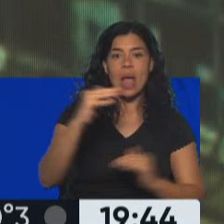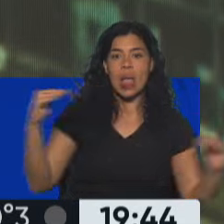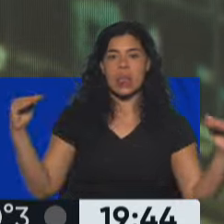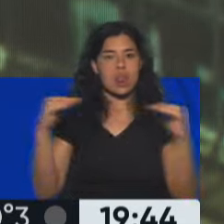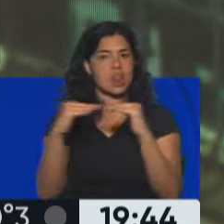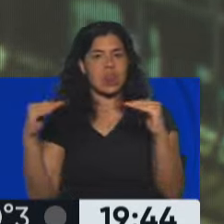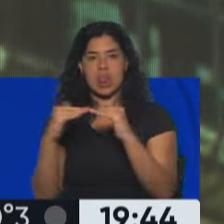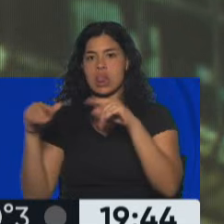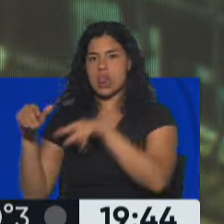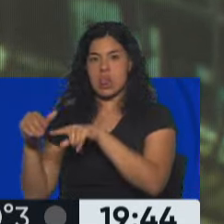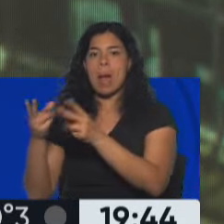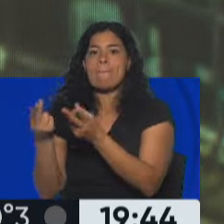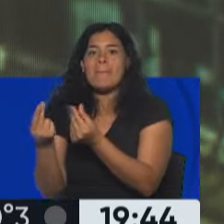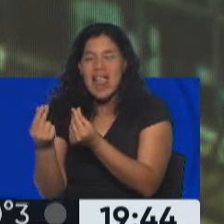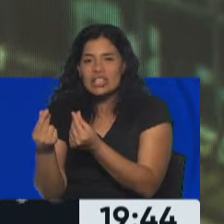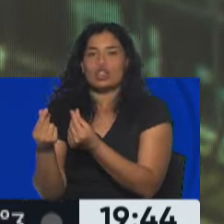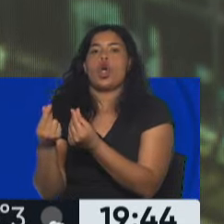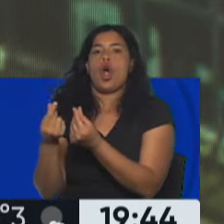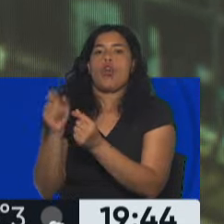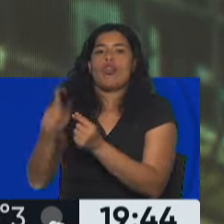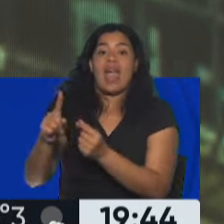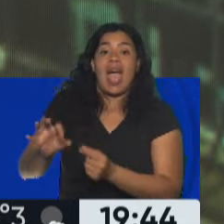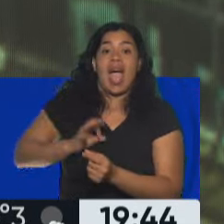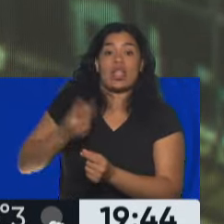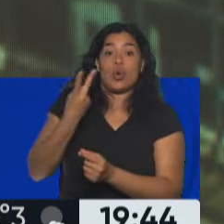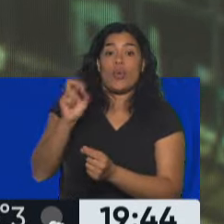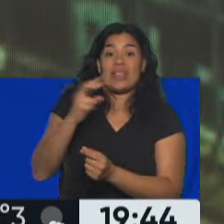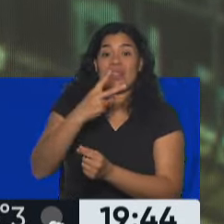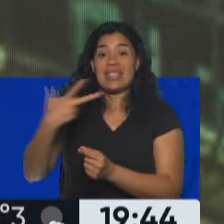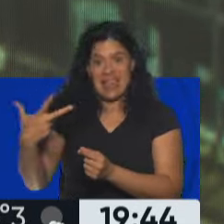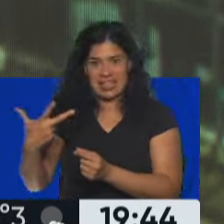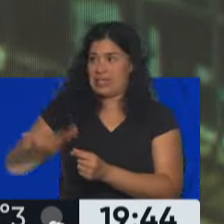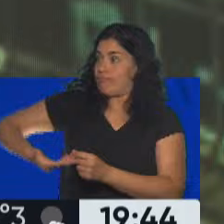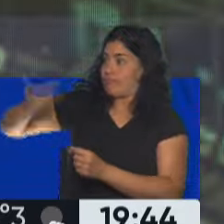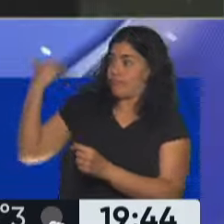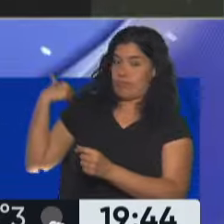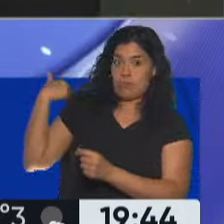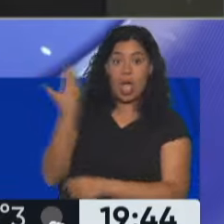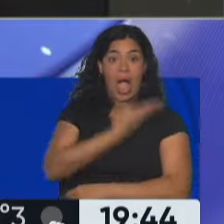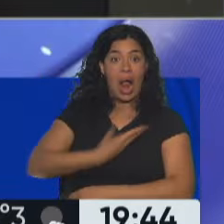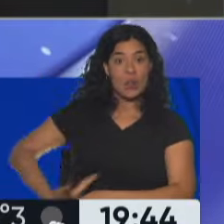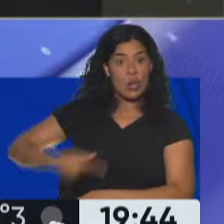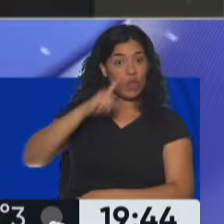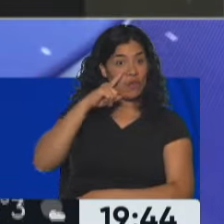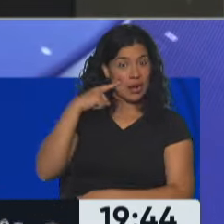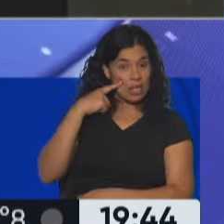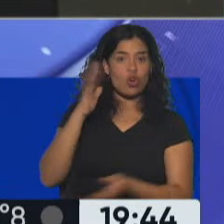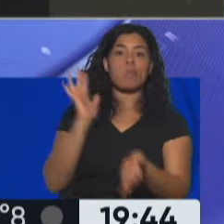consumidor del 2023, en base a la inflación del último año de gobierno de Alberto Fernández, que fue del